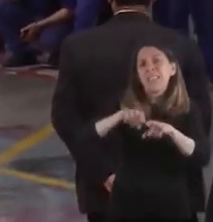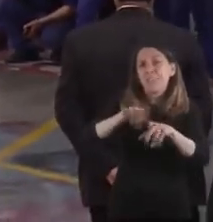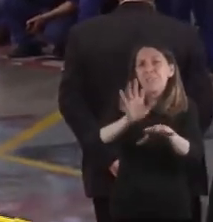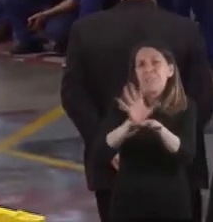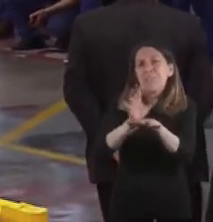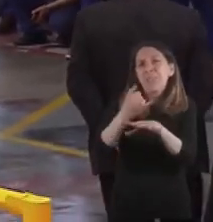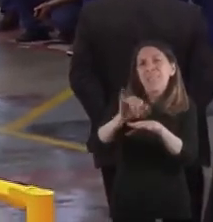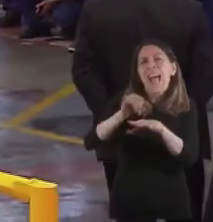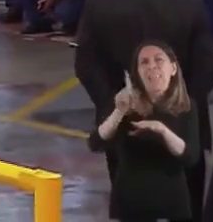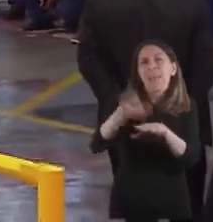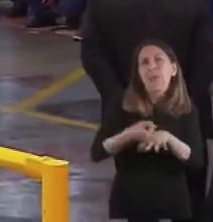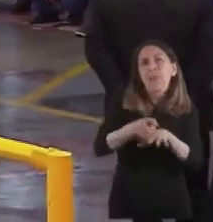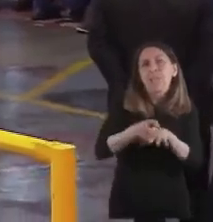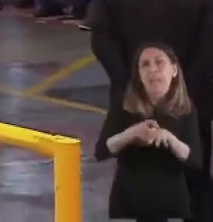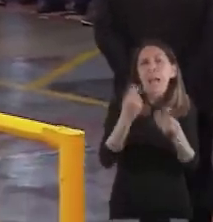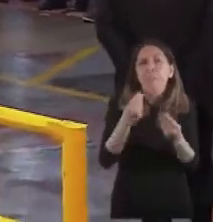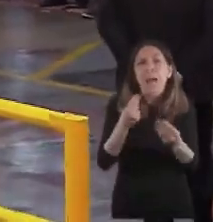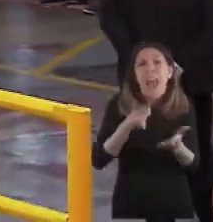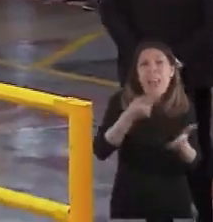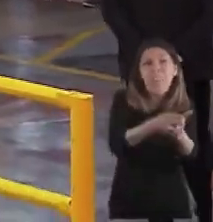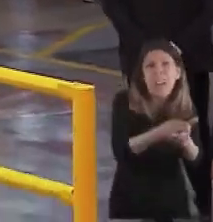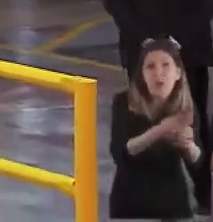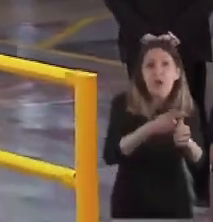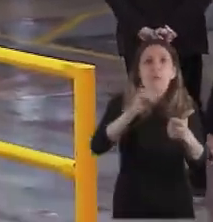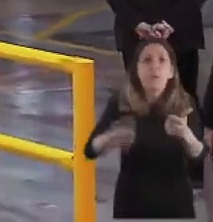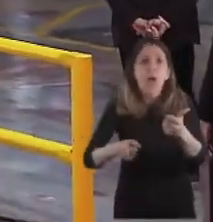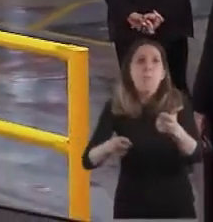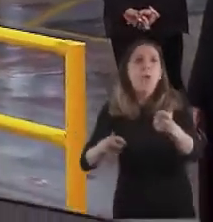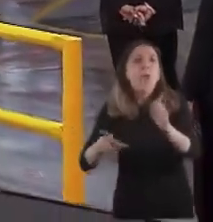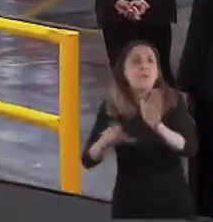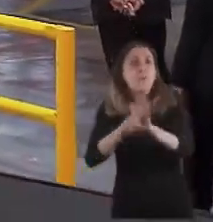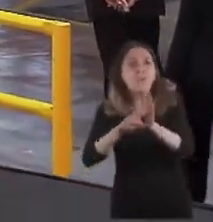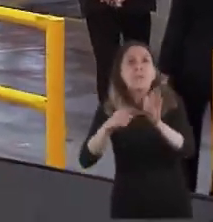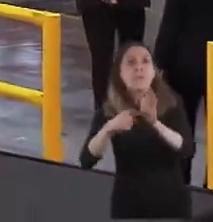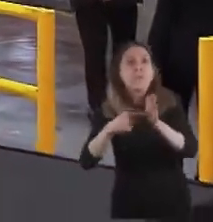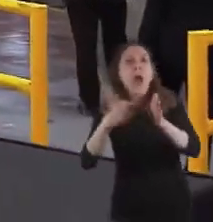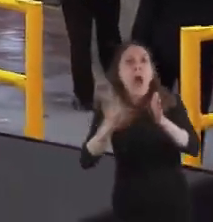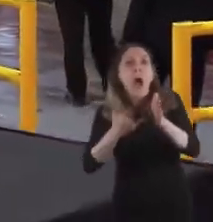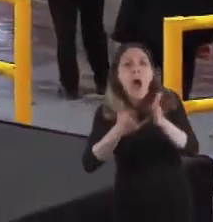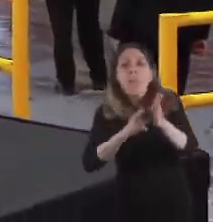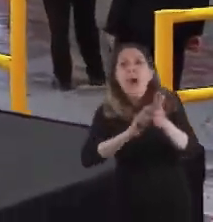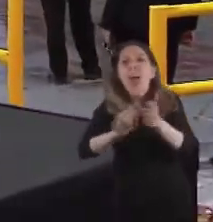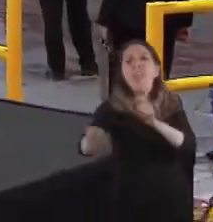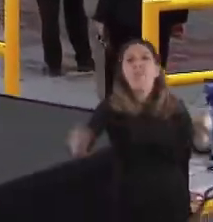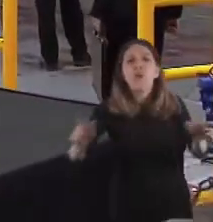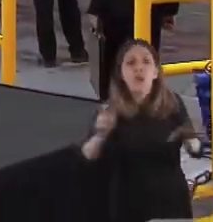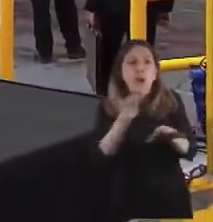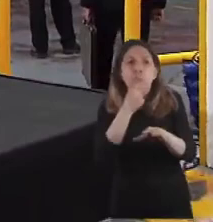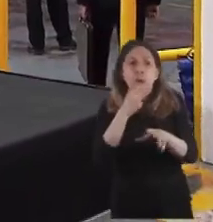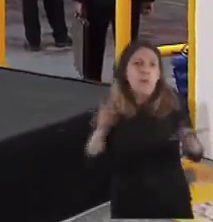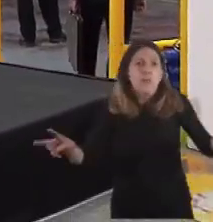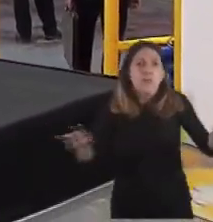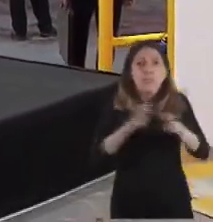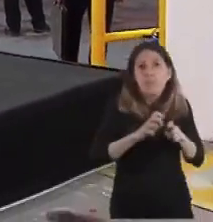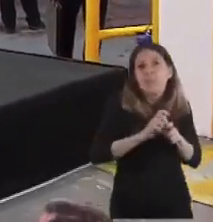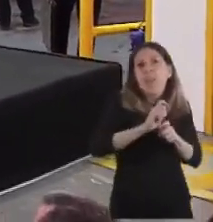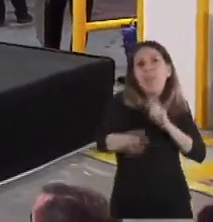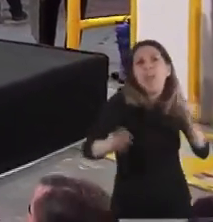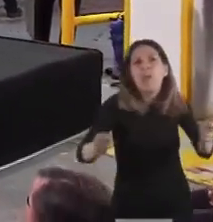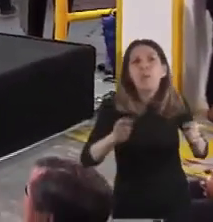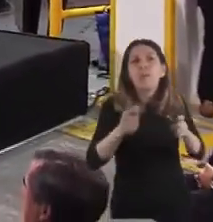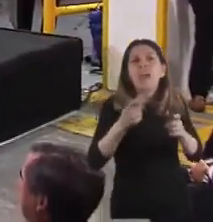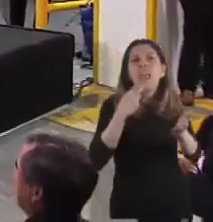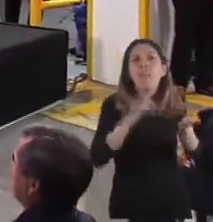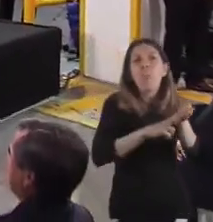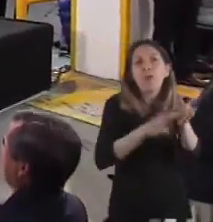de capital, con un régimen fiscal de devolución para las inversiones de capital, de